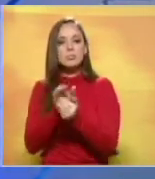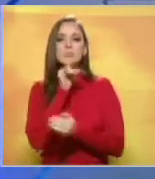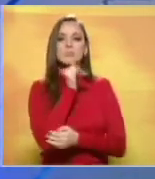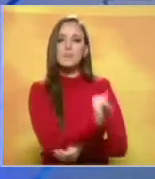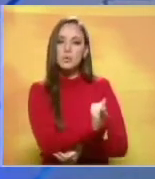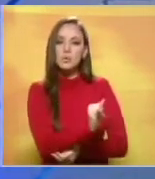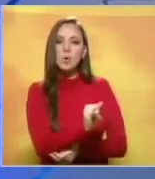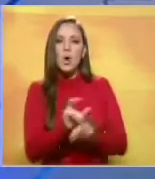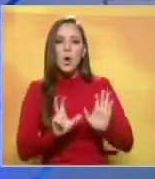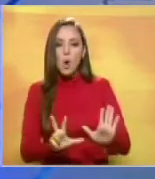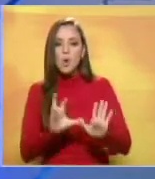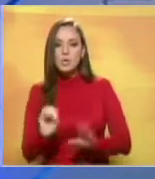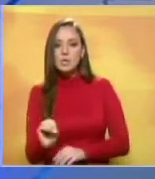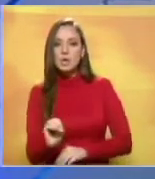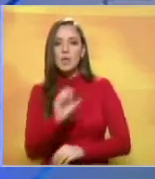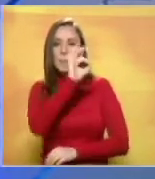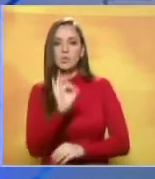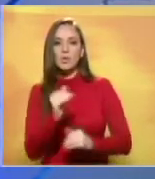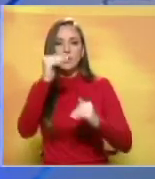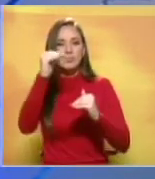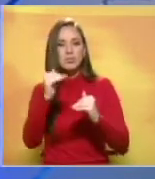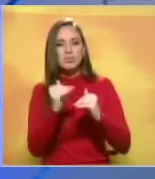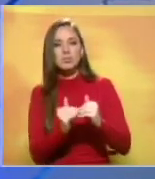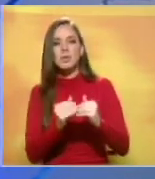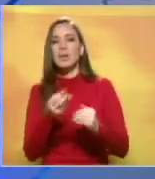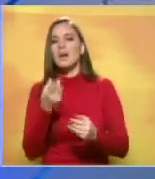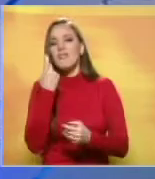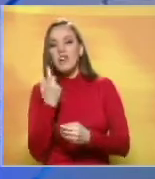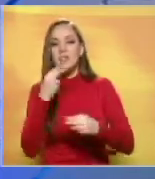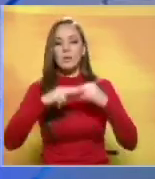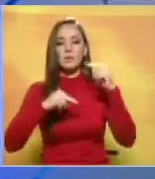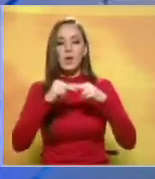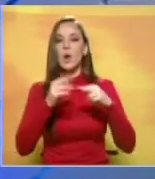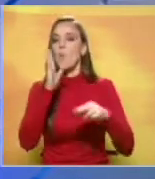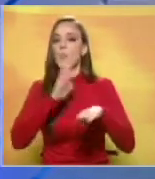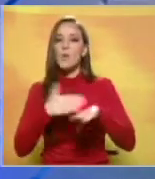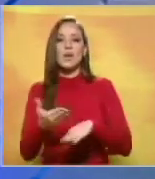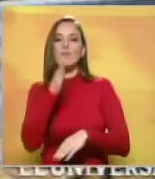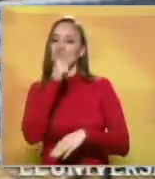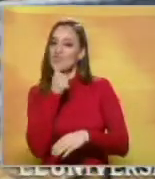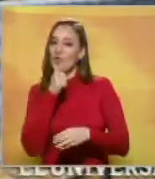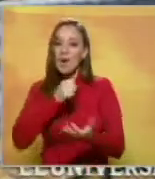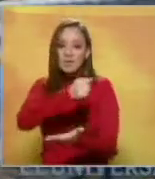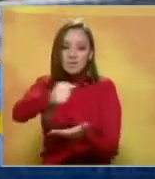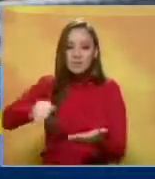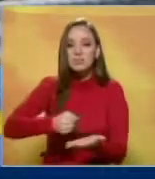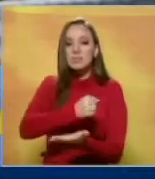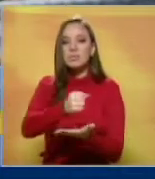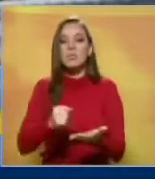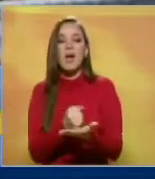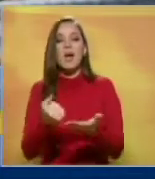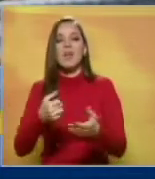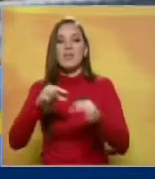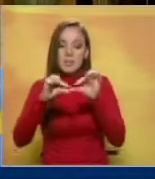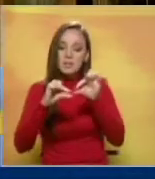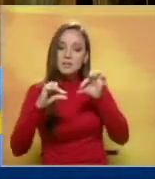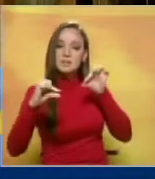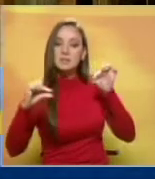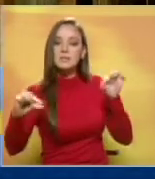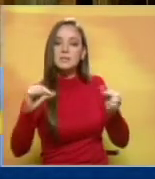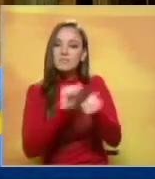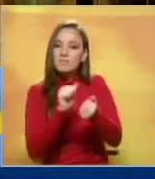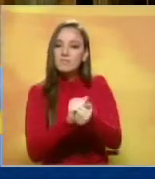en 80% ha caído la construcción en la entidad debido a la escasez de cemento y acero milián indicó que la producción comercialización y distribución